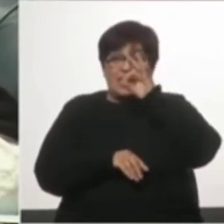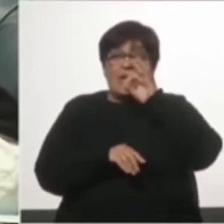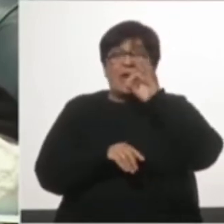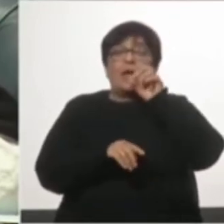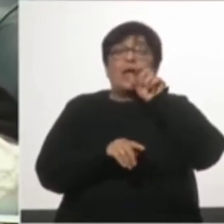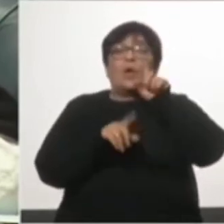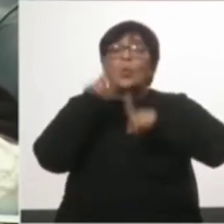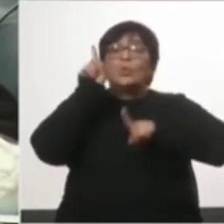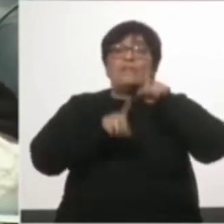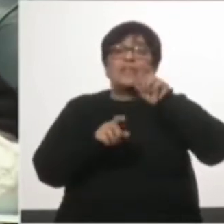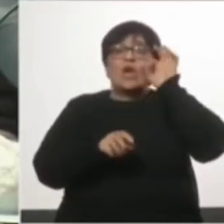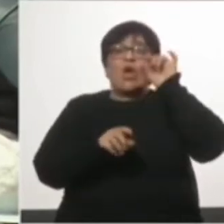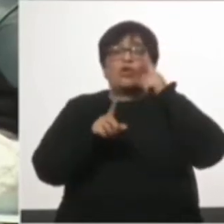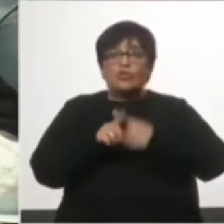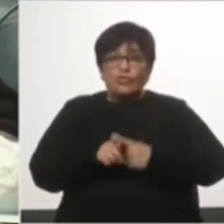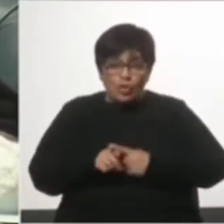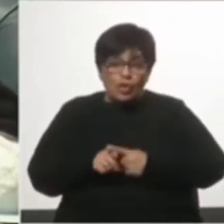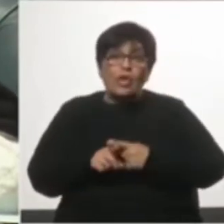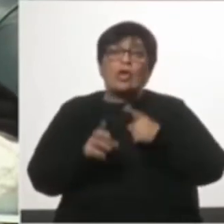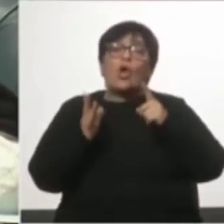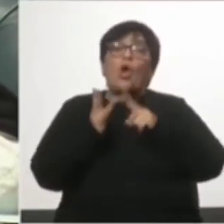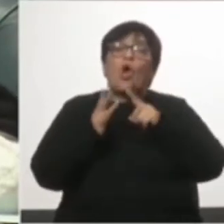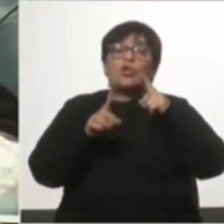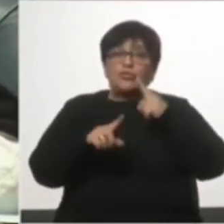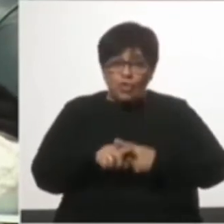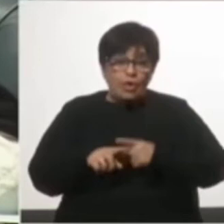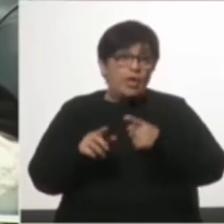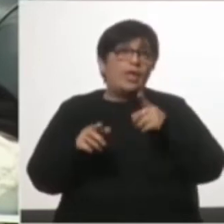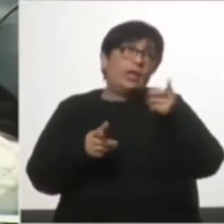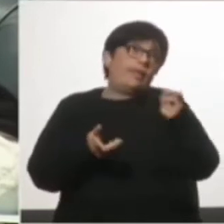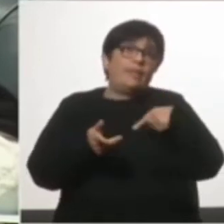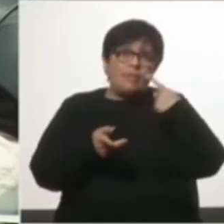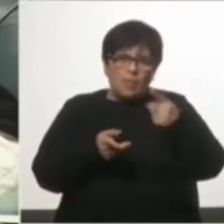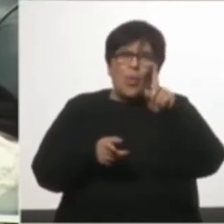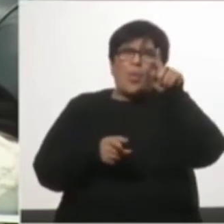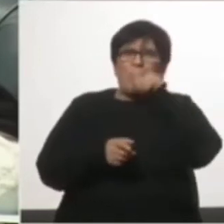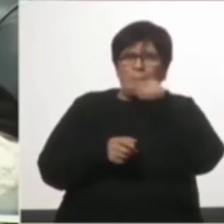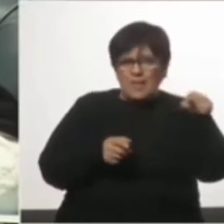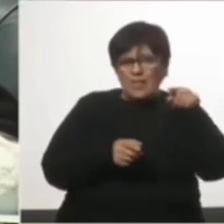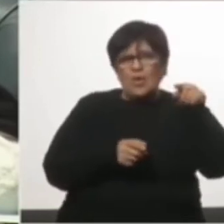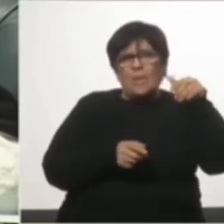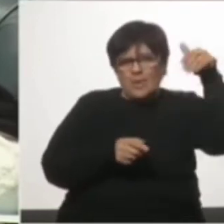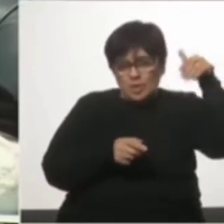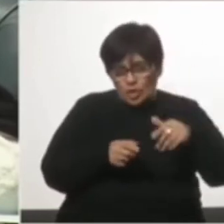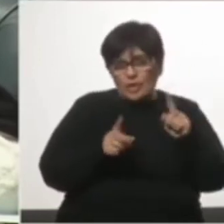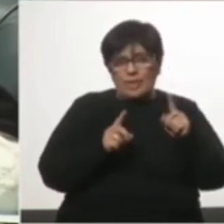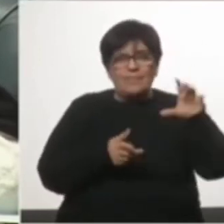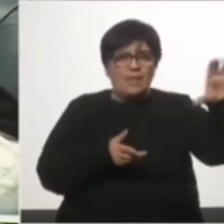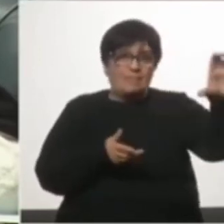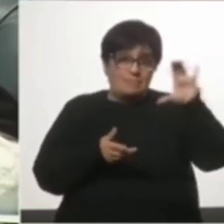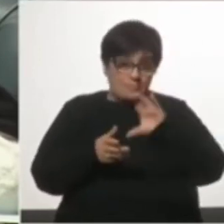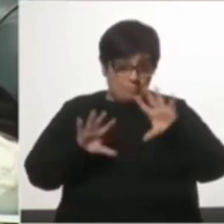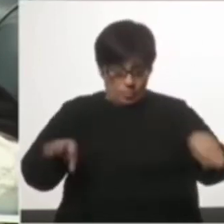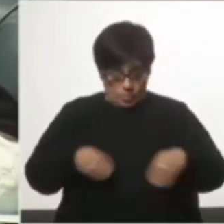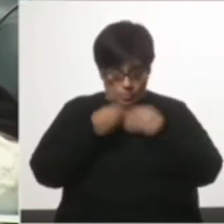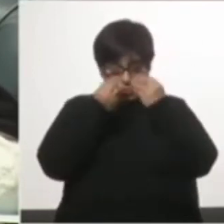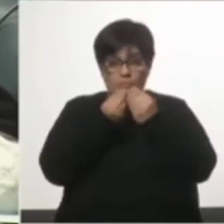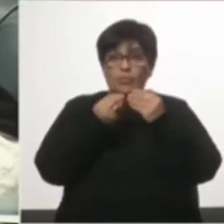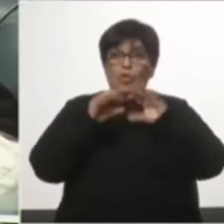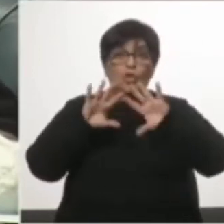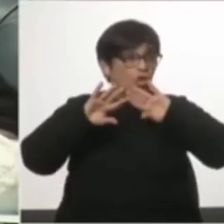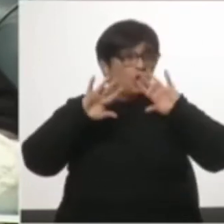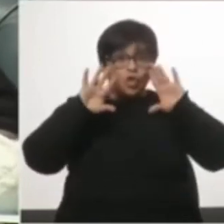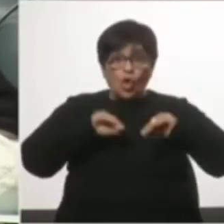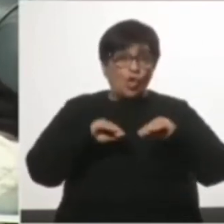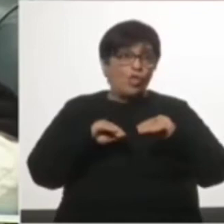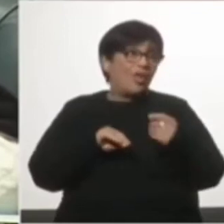Oxford, y con esas vacunas y otro 1,5 millones que llegarían por el mecanismo COVAX, el ministro cubría las necesidades para la